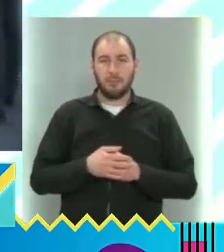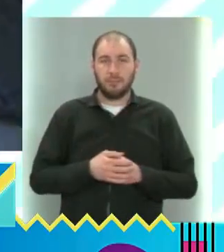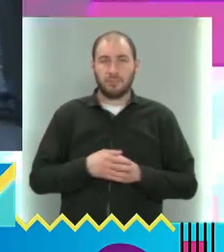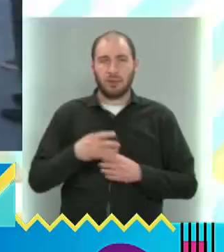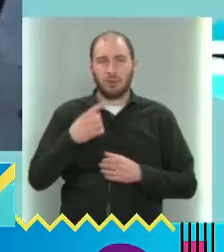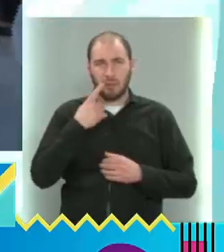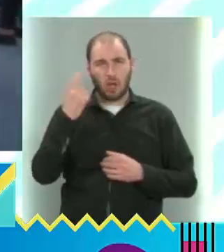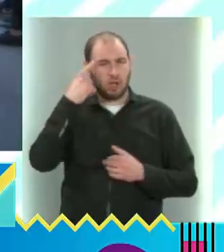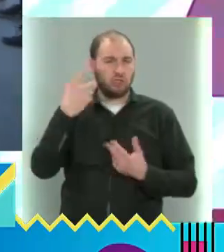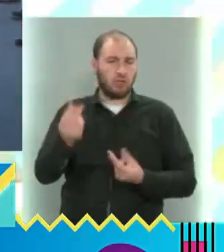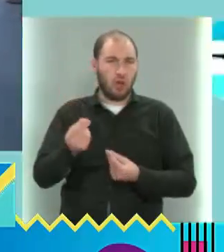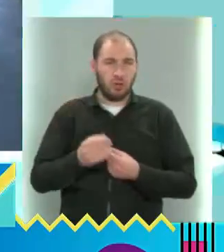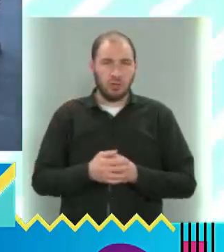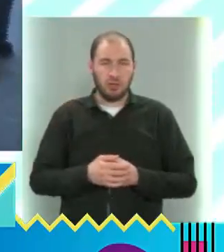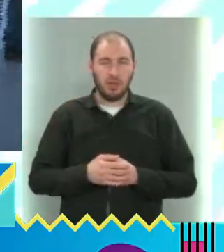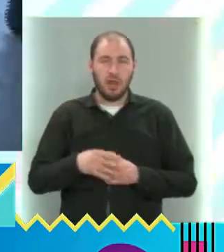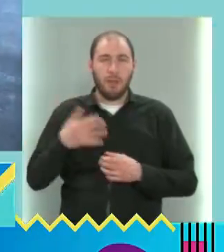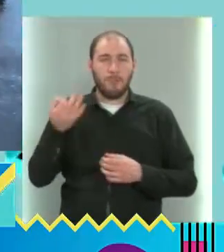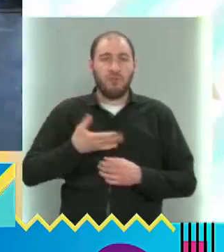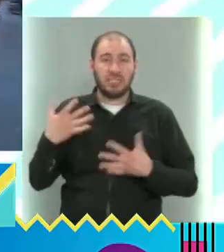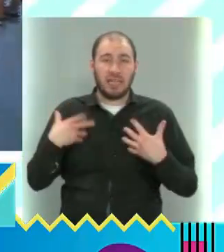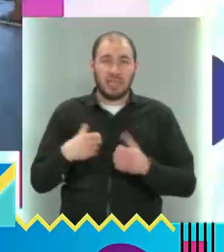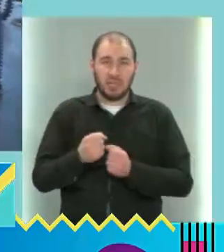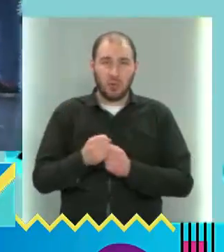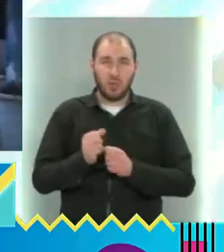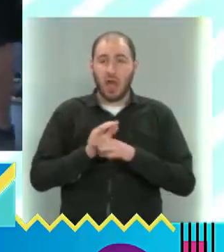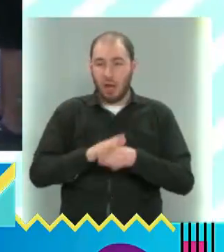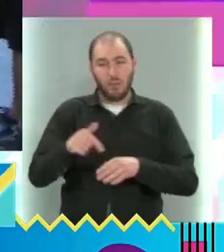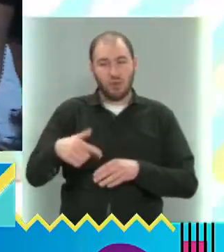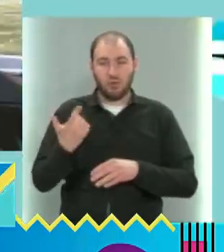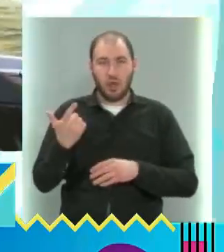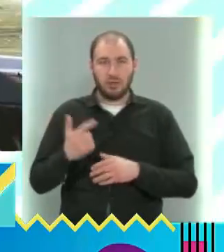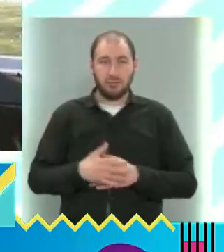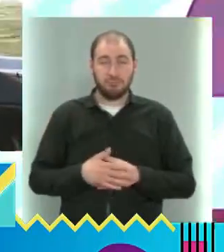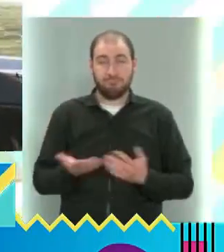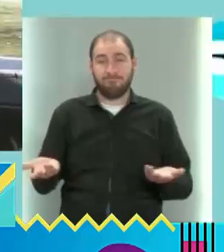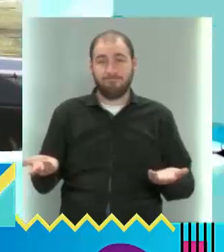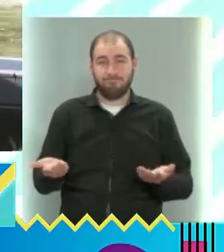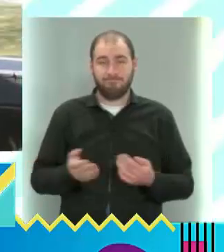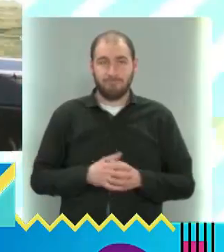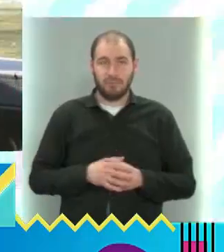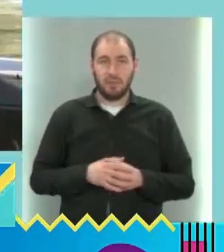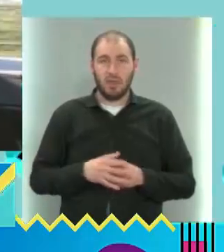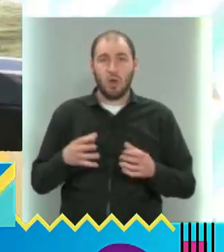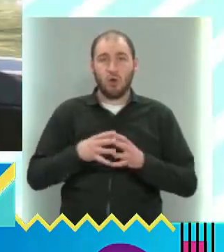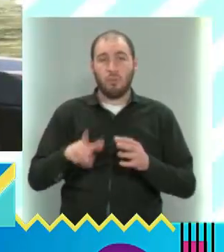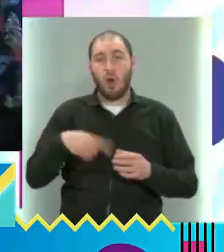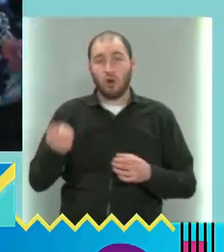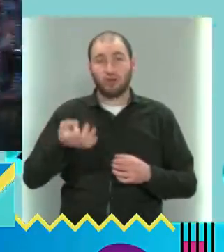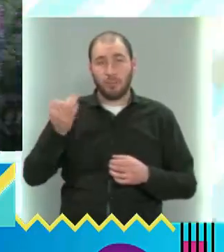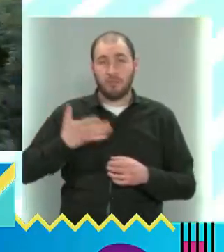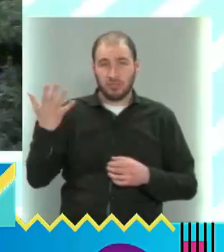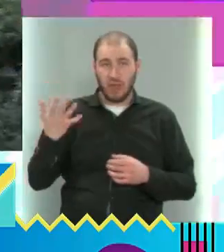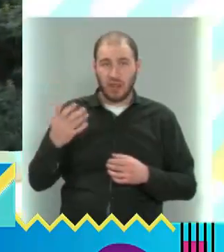son objetores de conciencia y que los profesionales de la salud no apoyan esta ley. Bueno, también otro grupo de profesionales